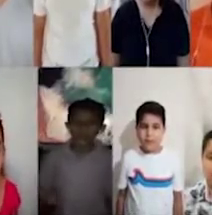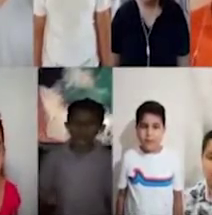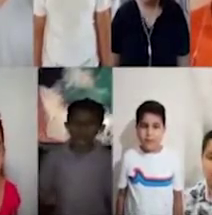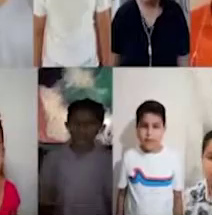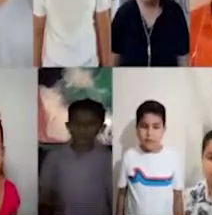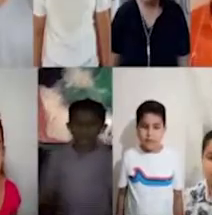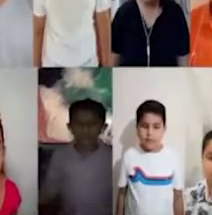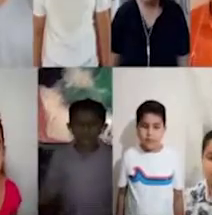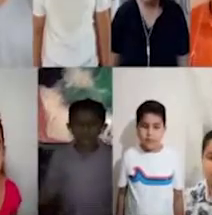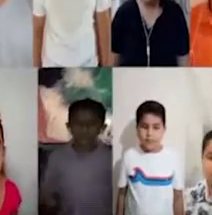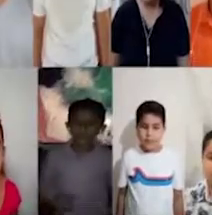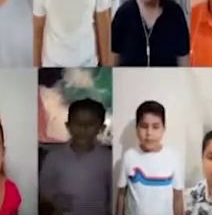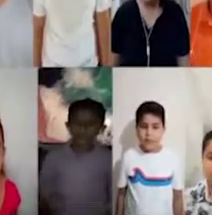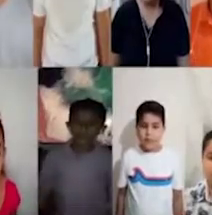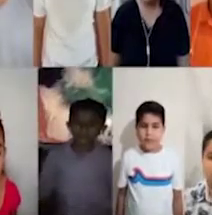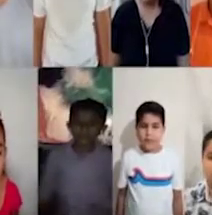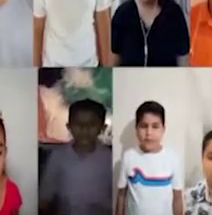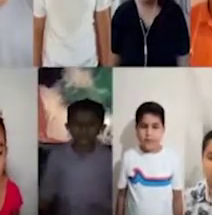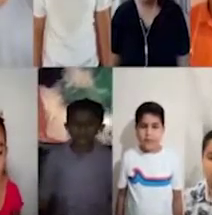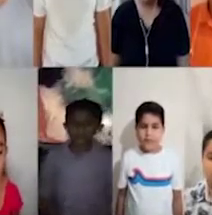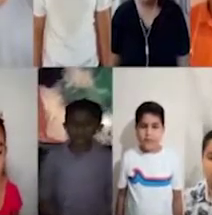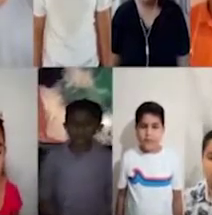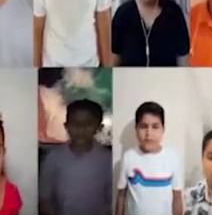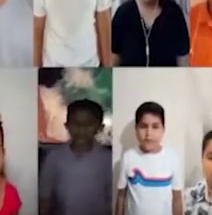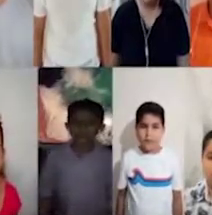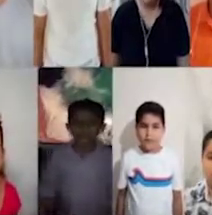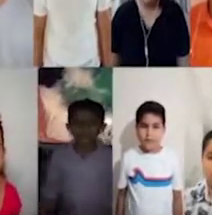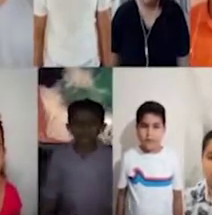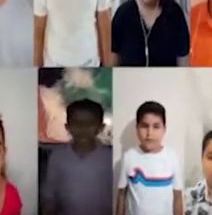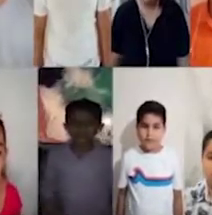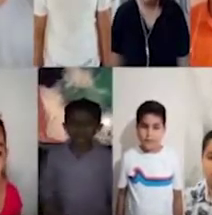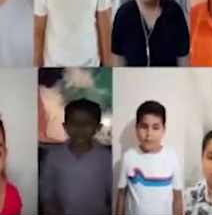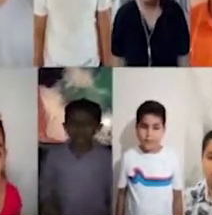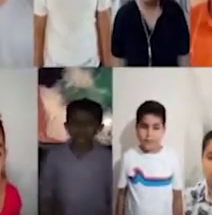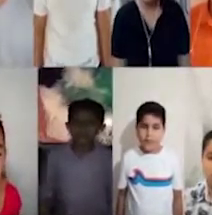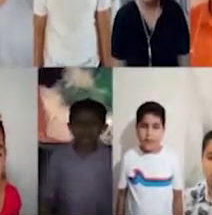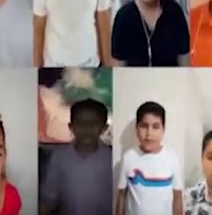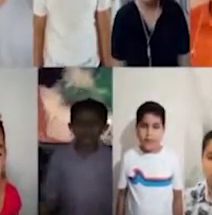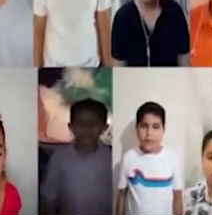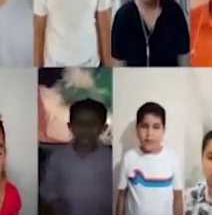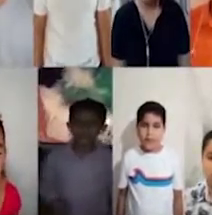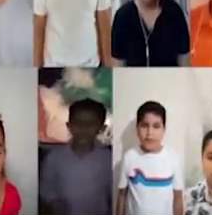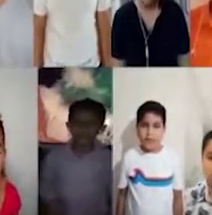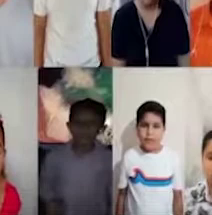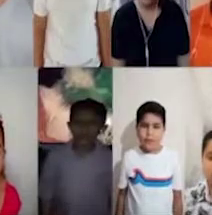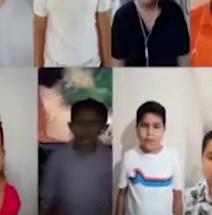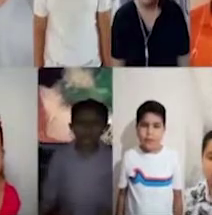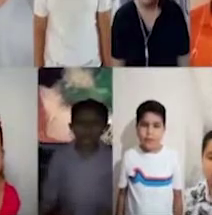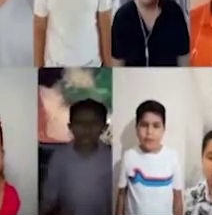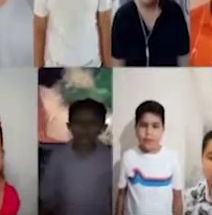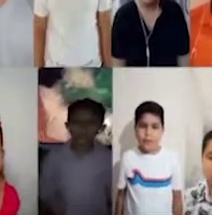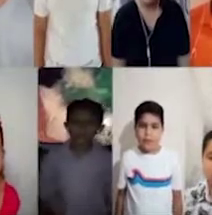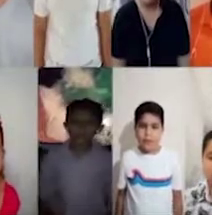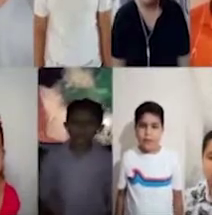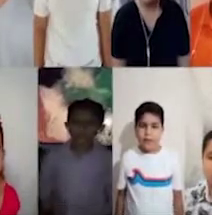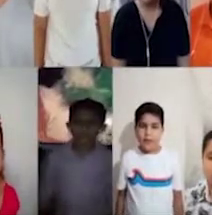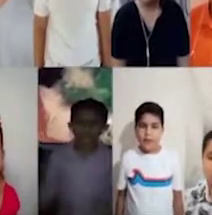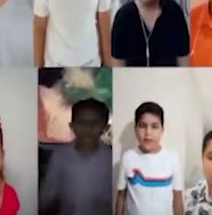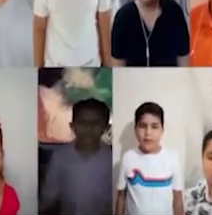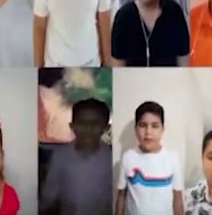la playa se acercó y envidiando a las conchitas por su